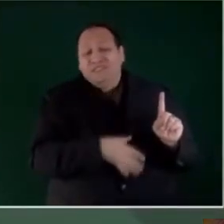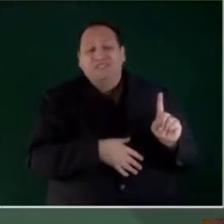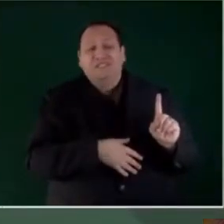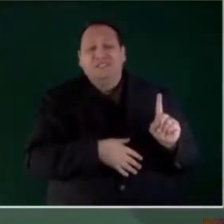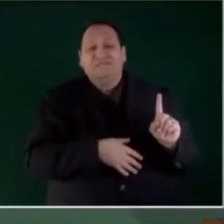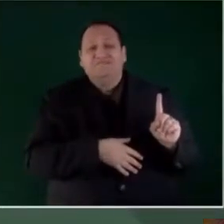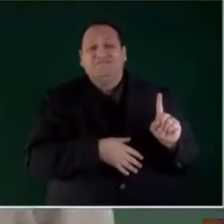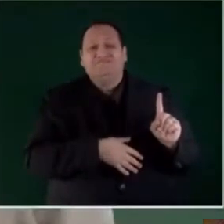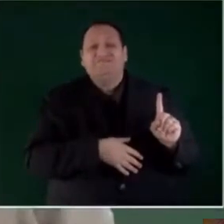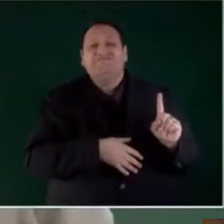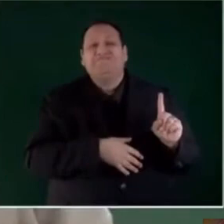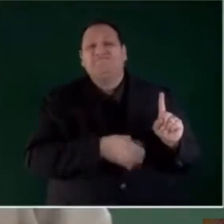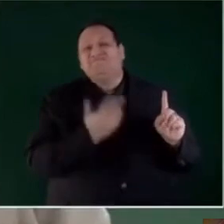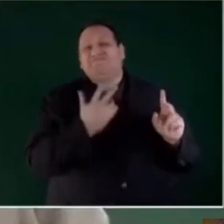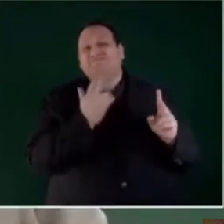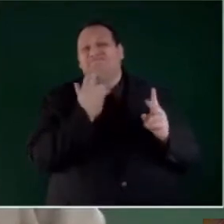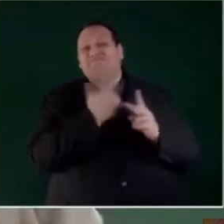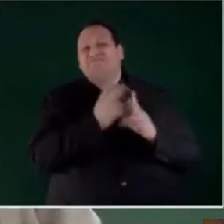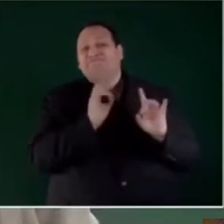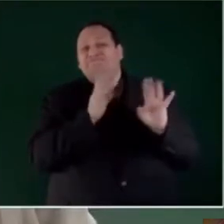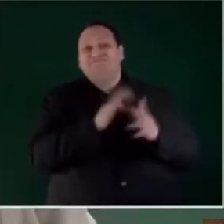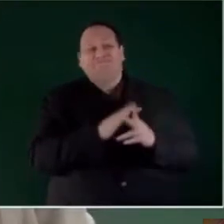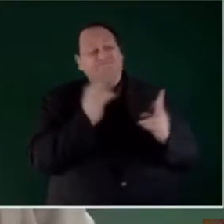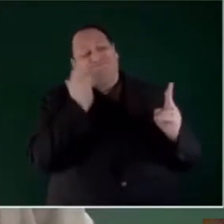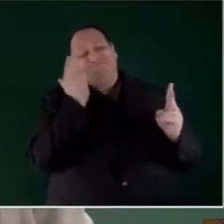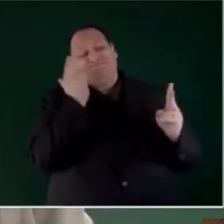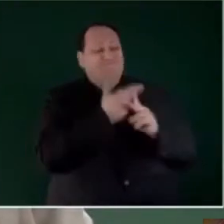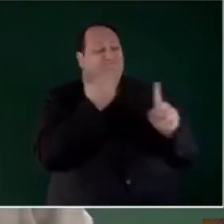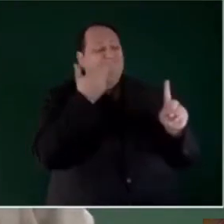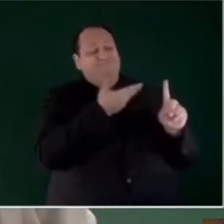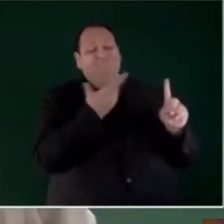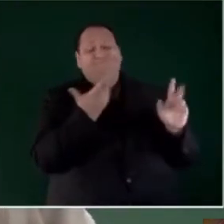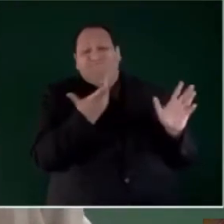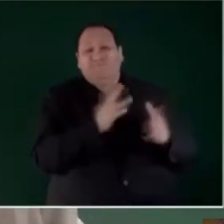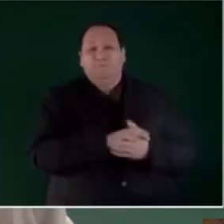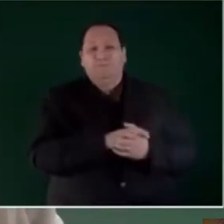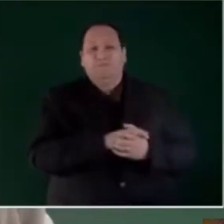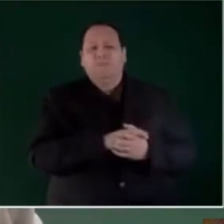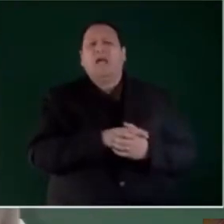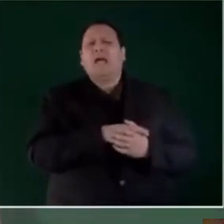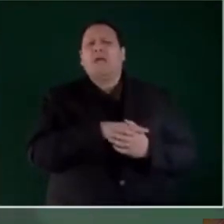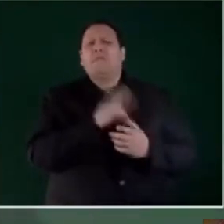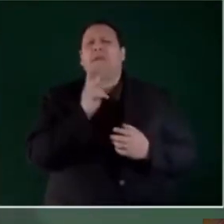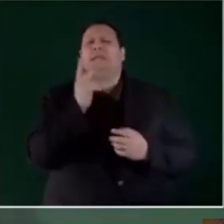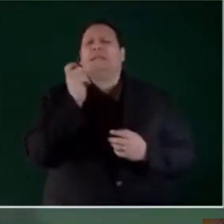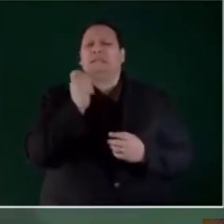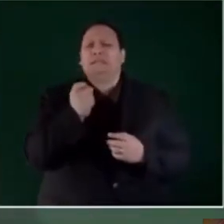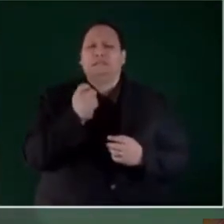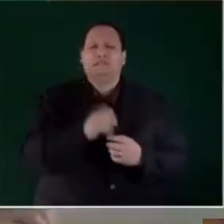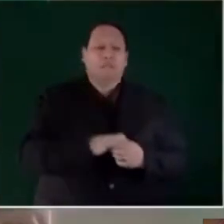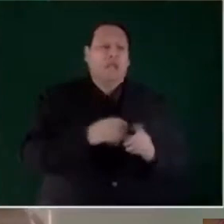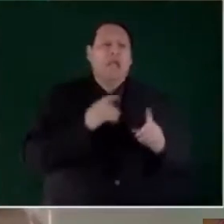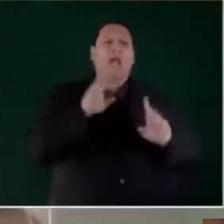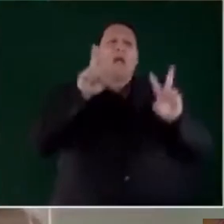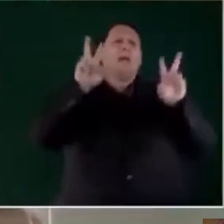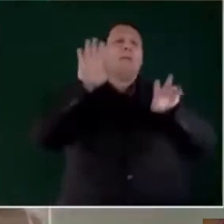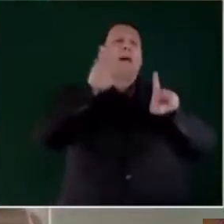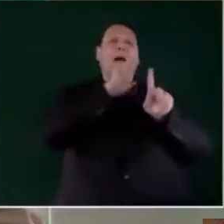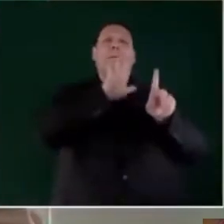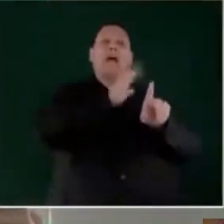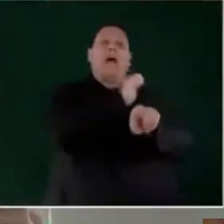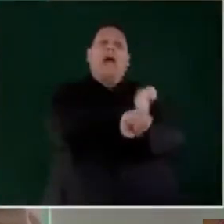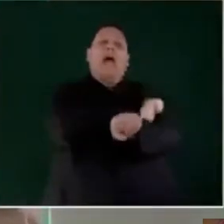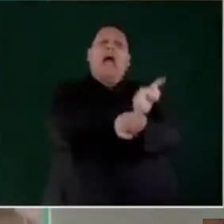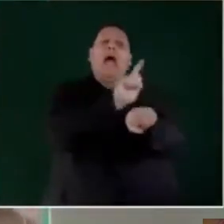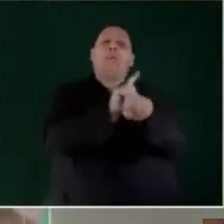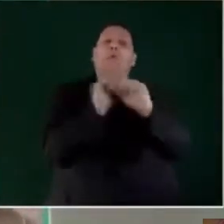que lo sacrificaron, lo asesinaron. Por eso se le llama apóstol de